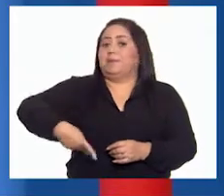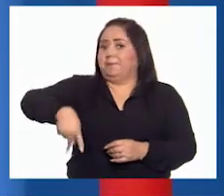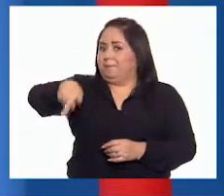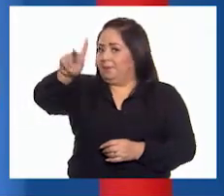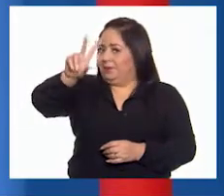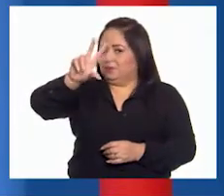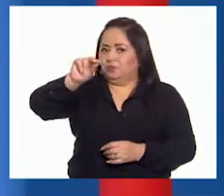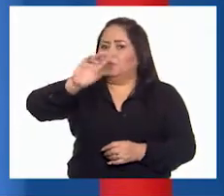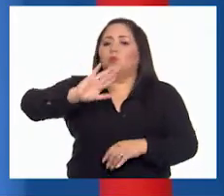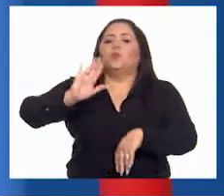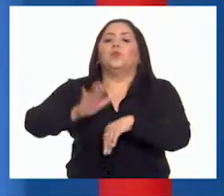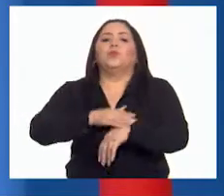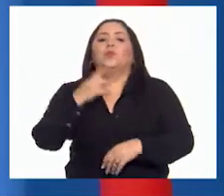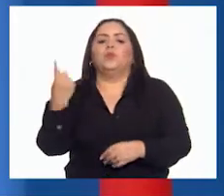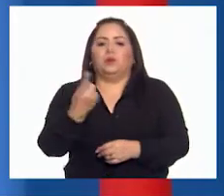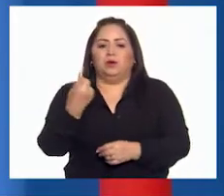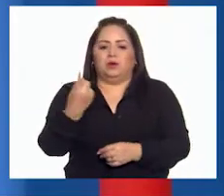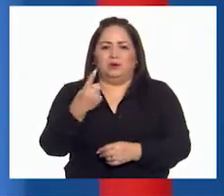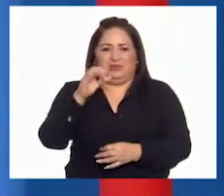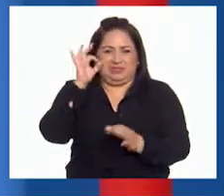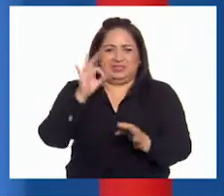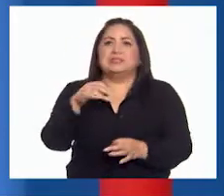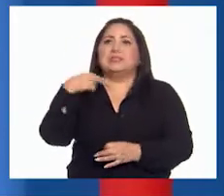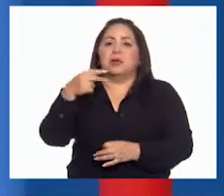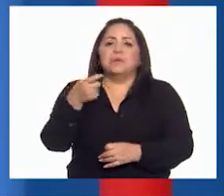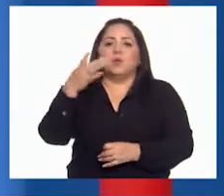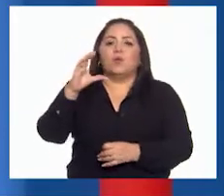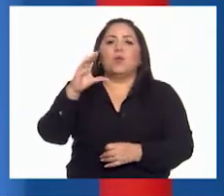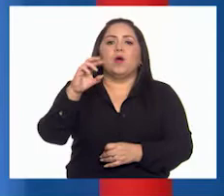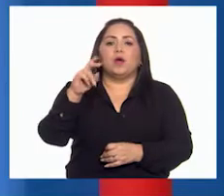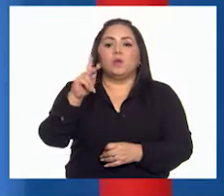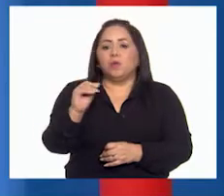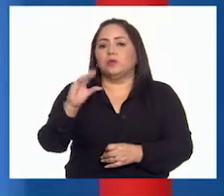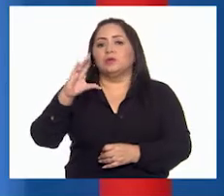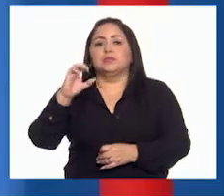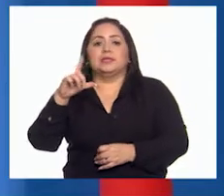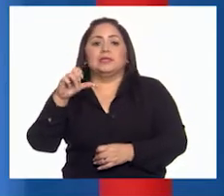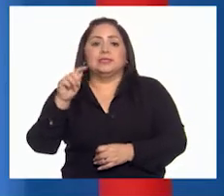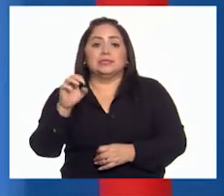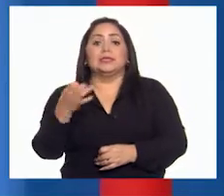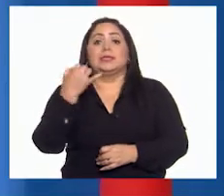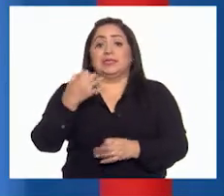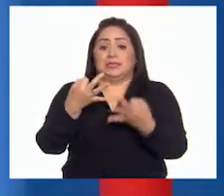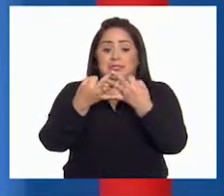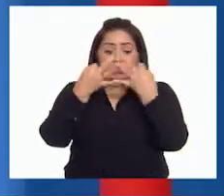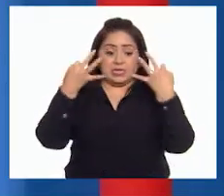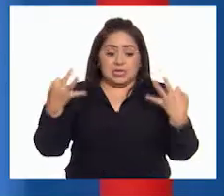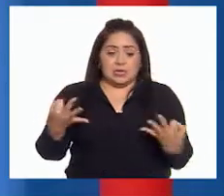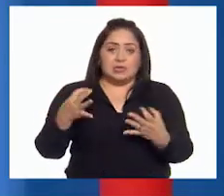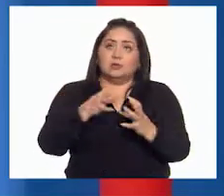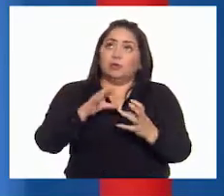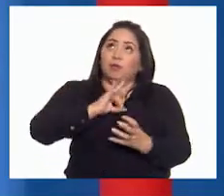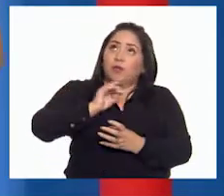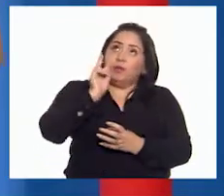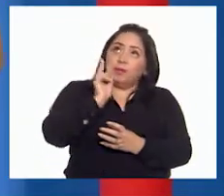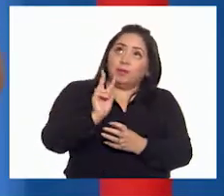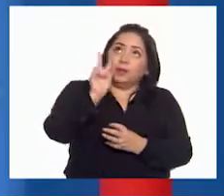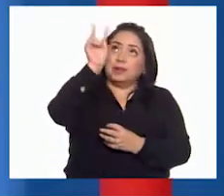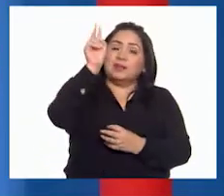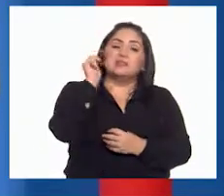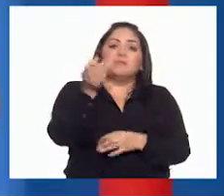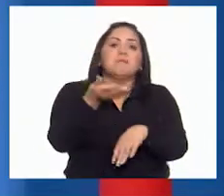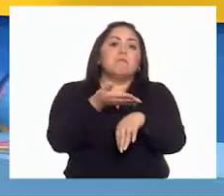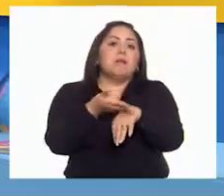no, porque en sentido estricto se llama cuerpos celestes y desde la Tierra pues suelen verse así,